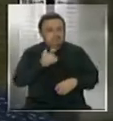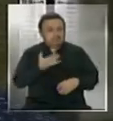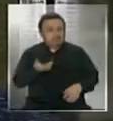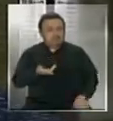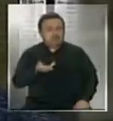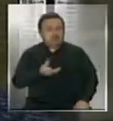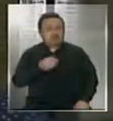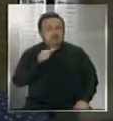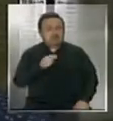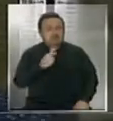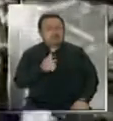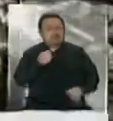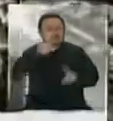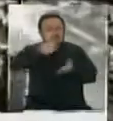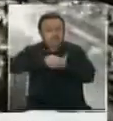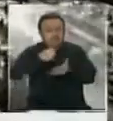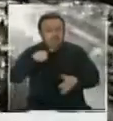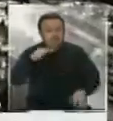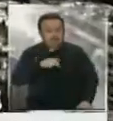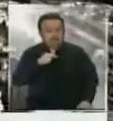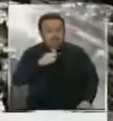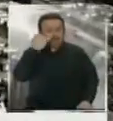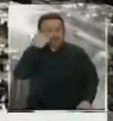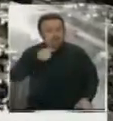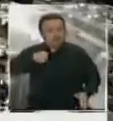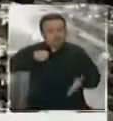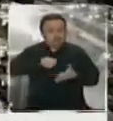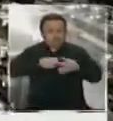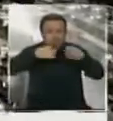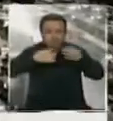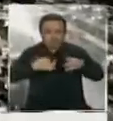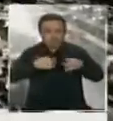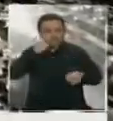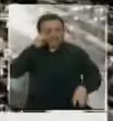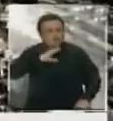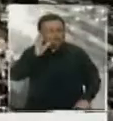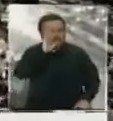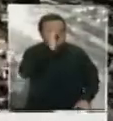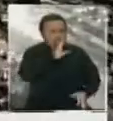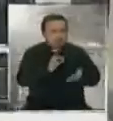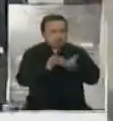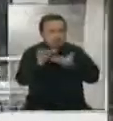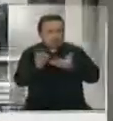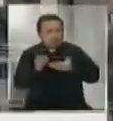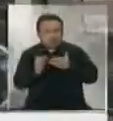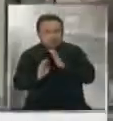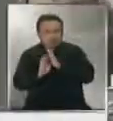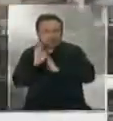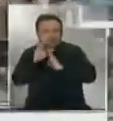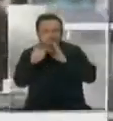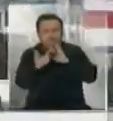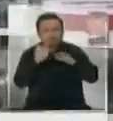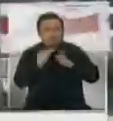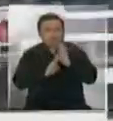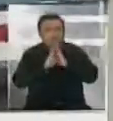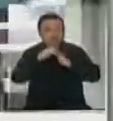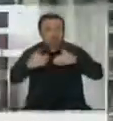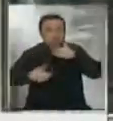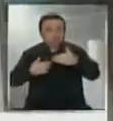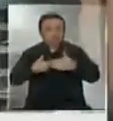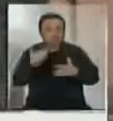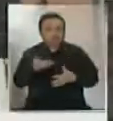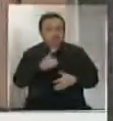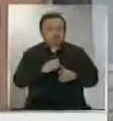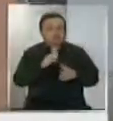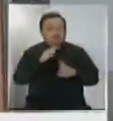Capitalizarme ha tenido un foco de inversionista. La idea es invertir de forma correcta, saber buscar en comunas emergentes que tienen un desarrollo por